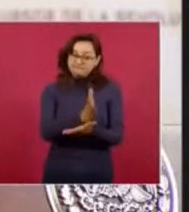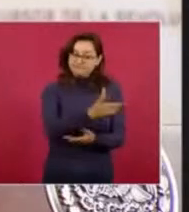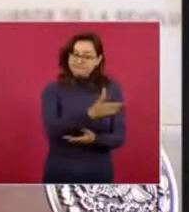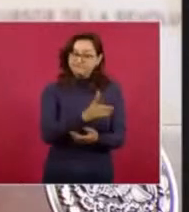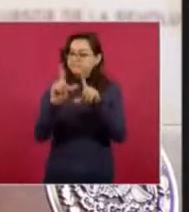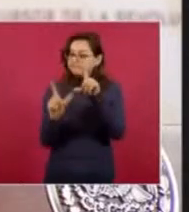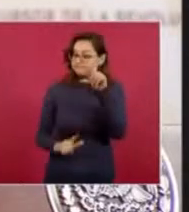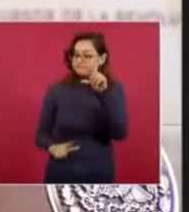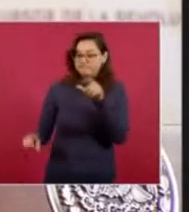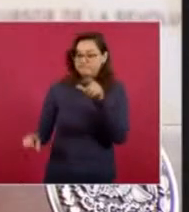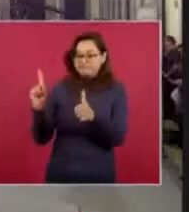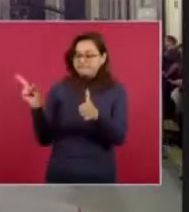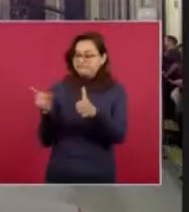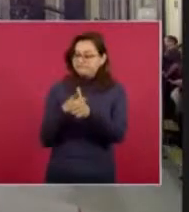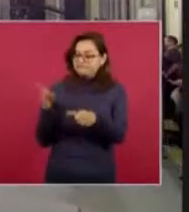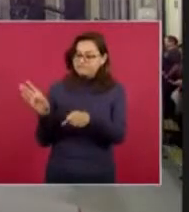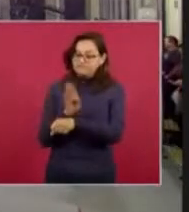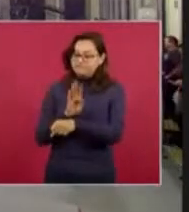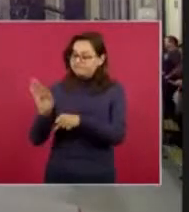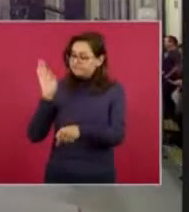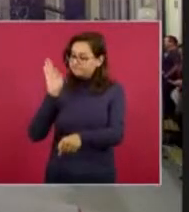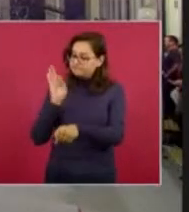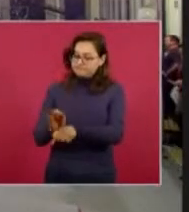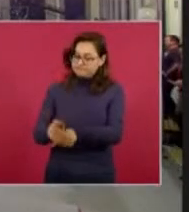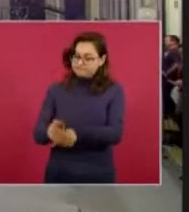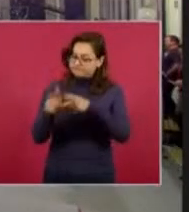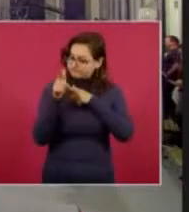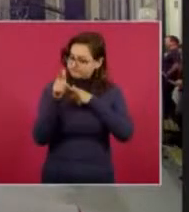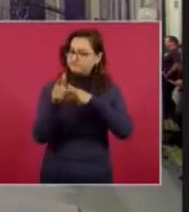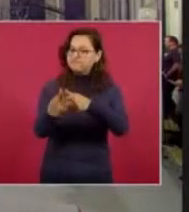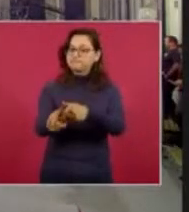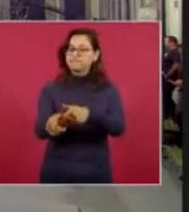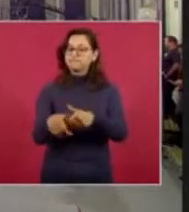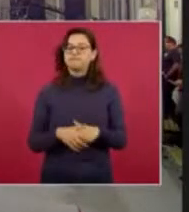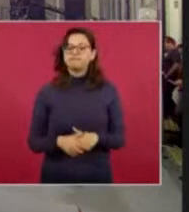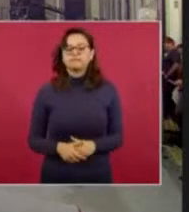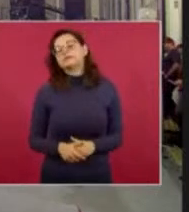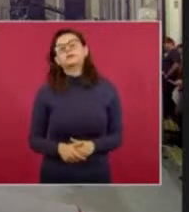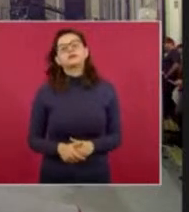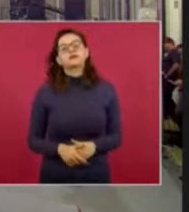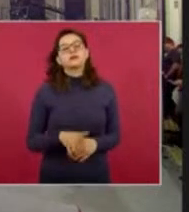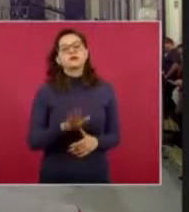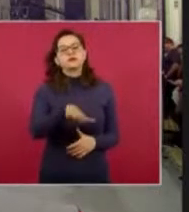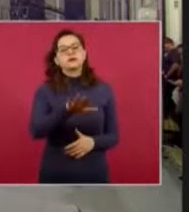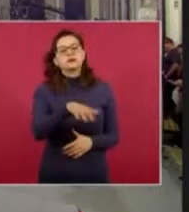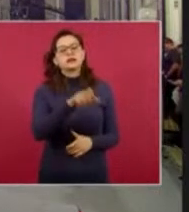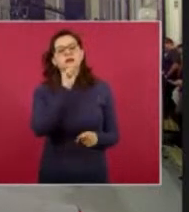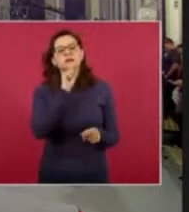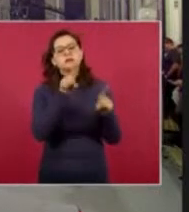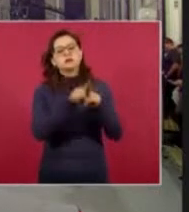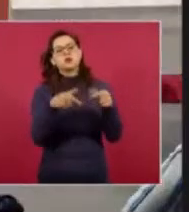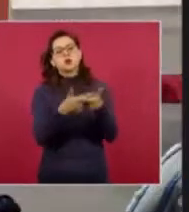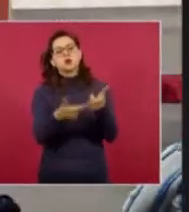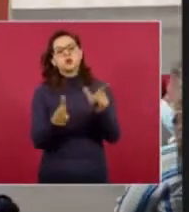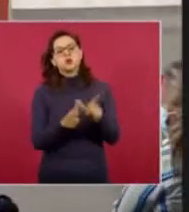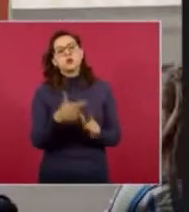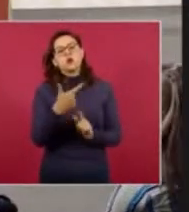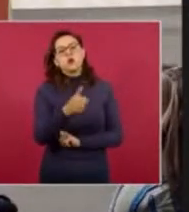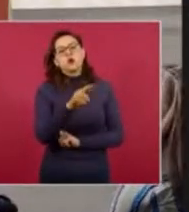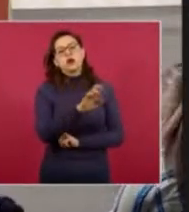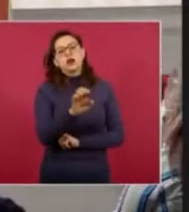ir adelante por último también documentamos que los integrantes de greenpeace cuando hacen las reuniones